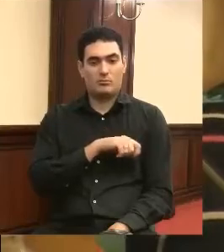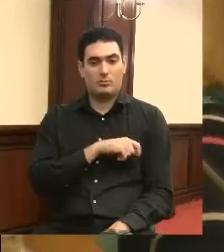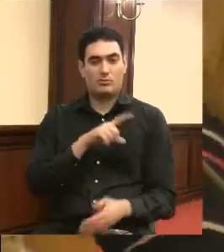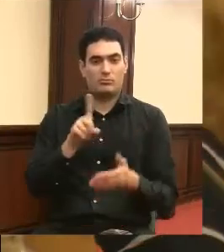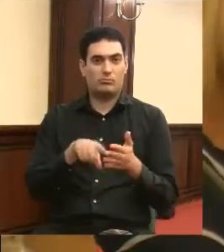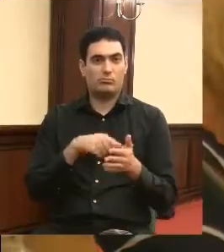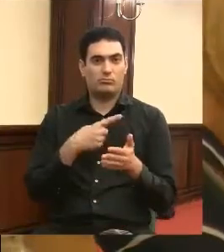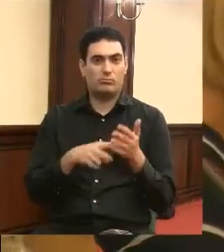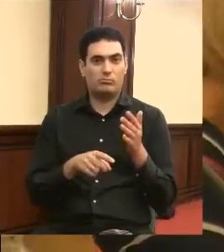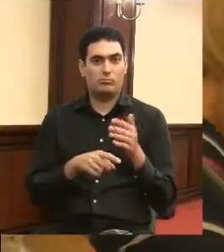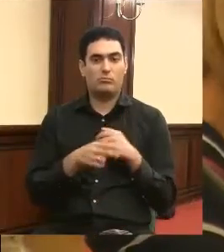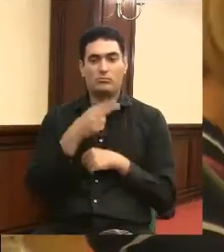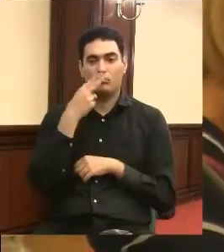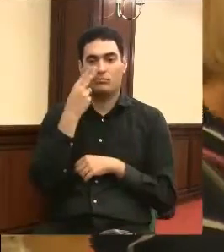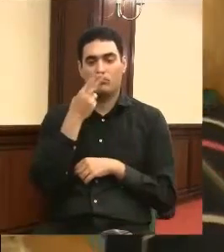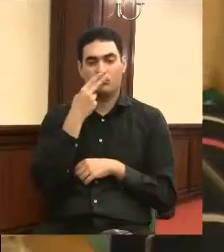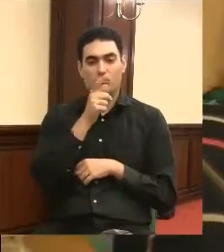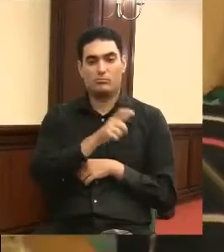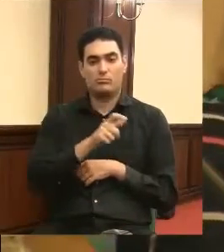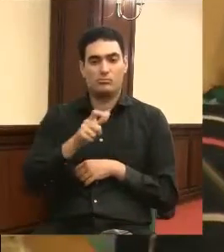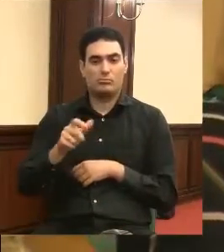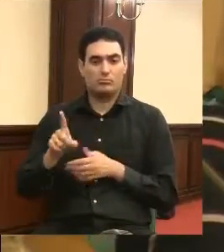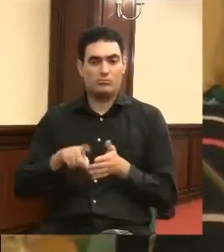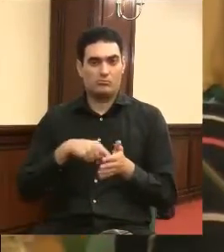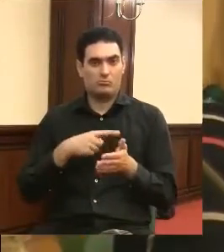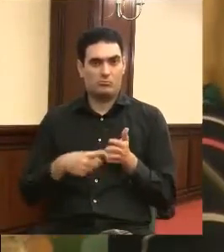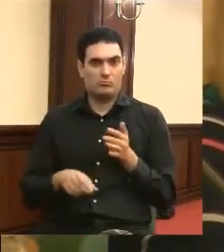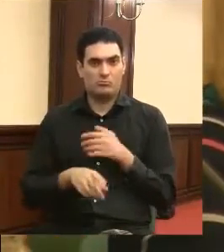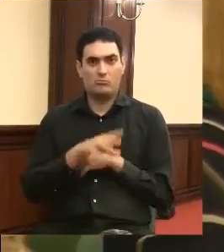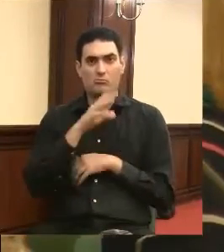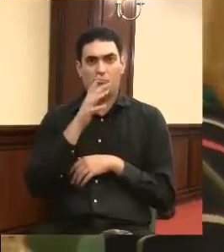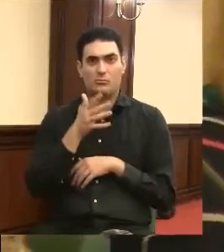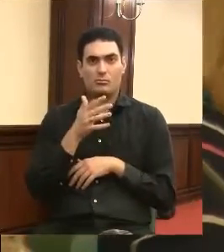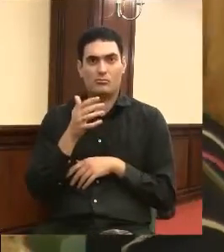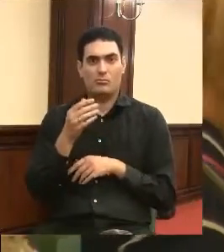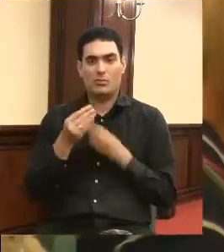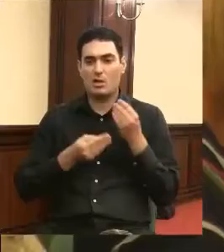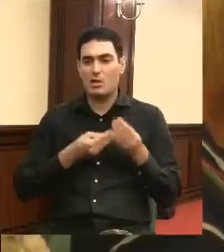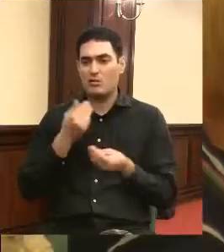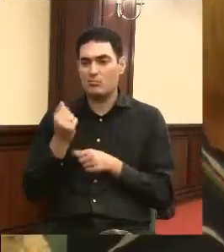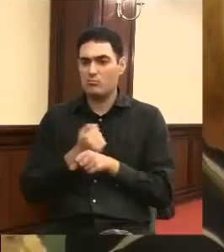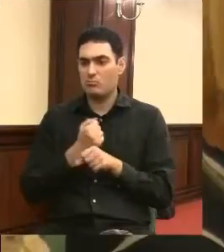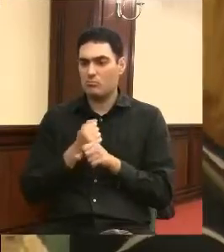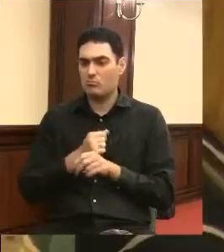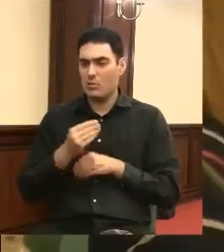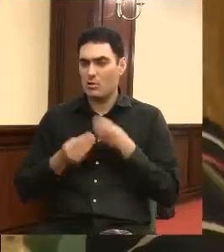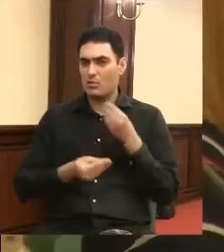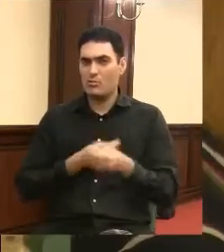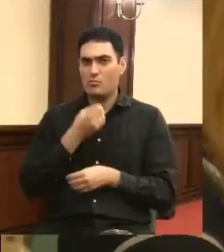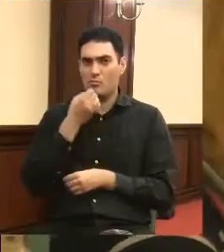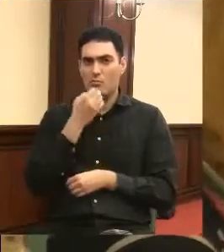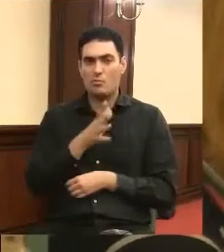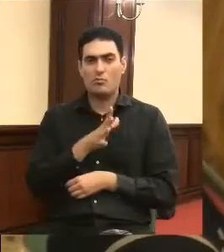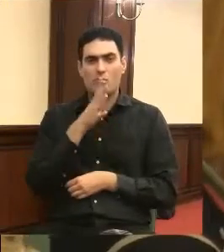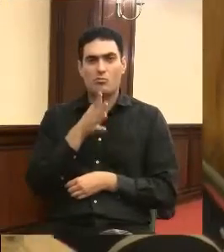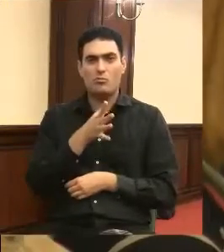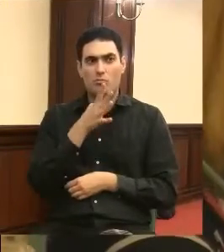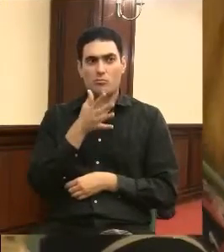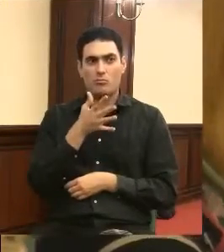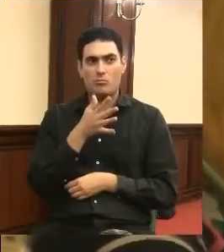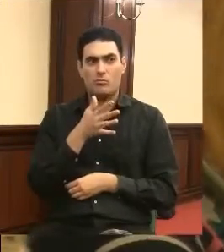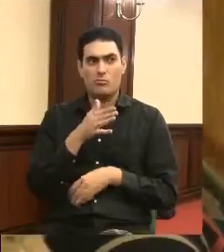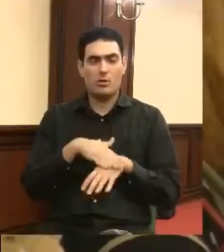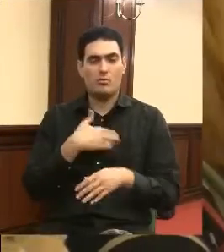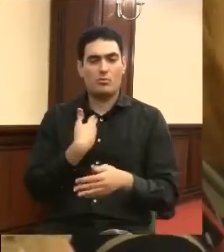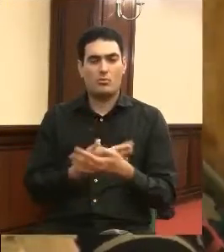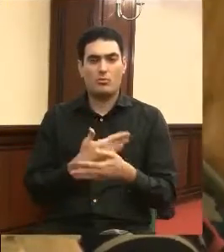1999. Nulo interés por su desarrollo en España y el que más nos preocupa, nulo interés por las personas que hasta la fecha han desarrollado extraordinariamente